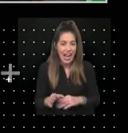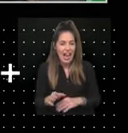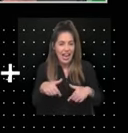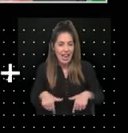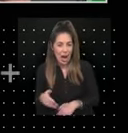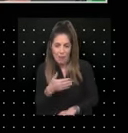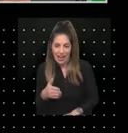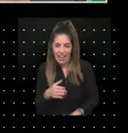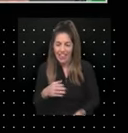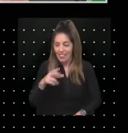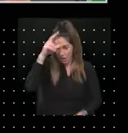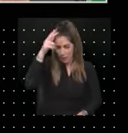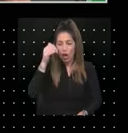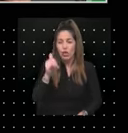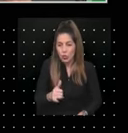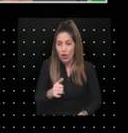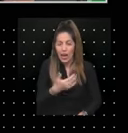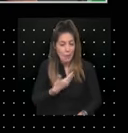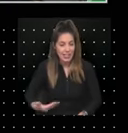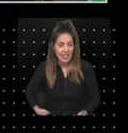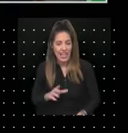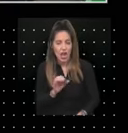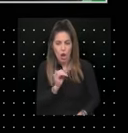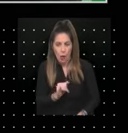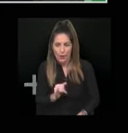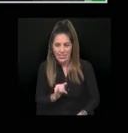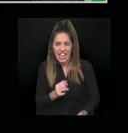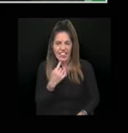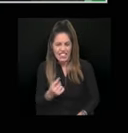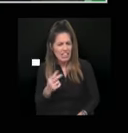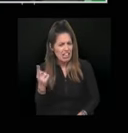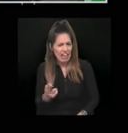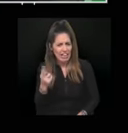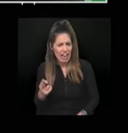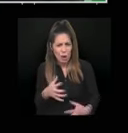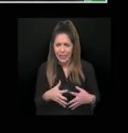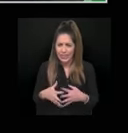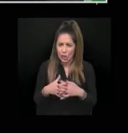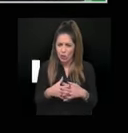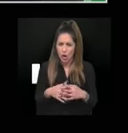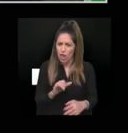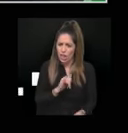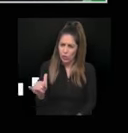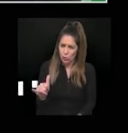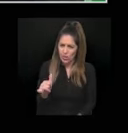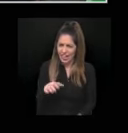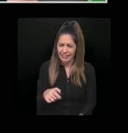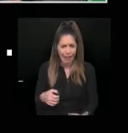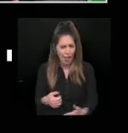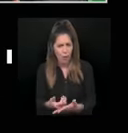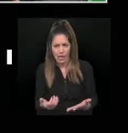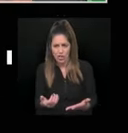de México. Tuvo que el presidente López Obrador decirle que raro que Estados Unidos no denuncie este